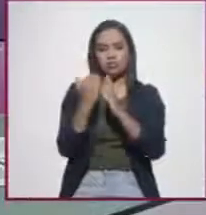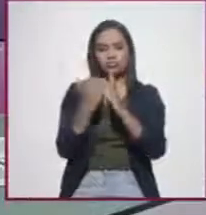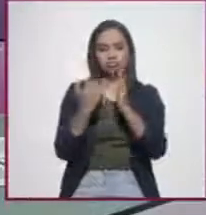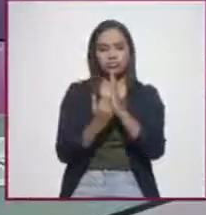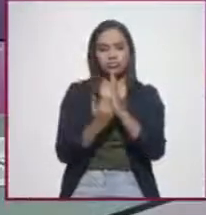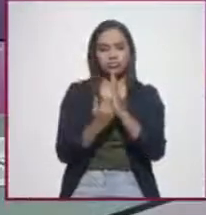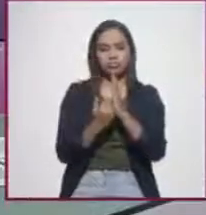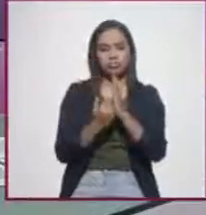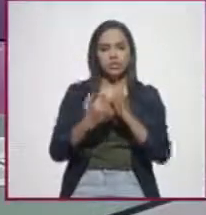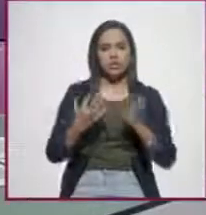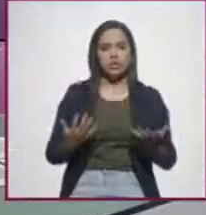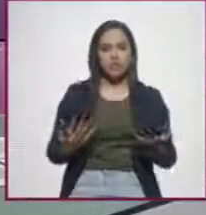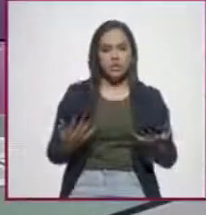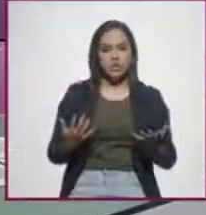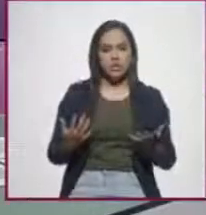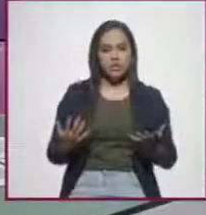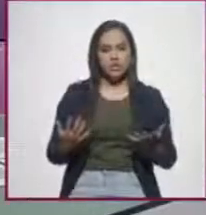de